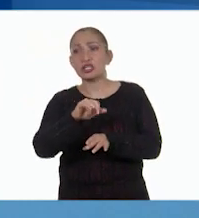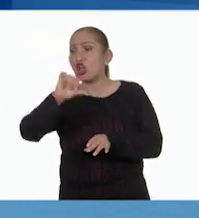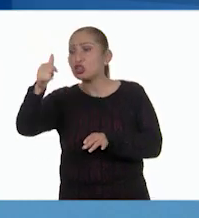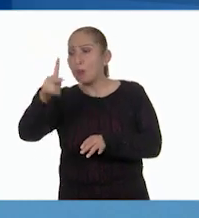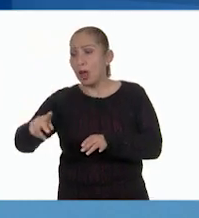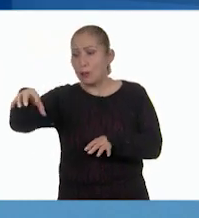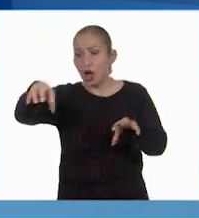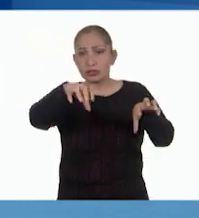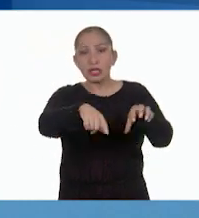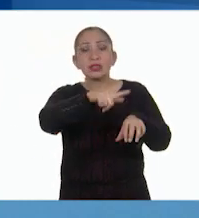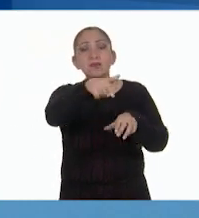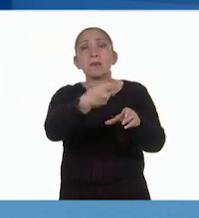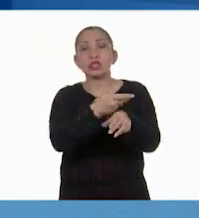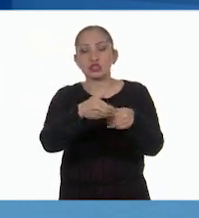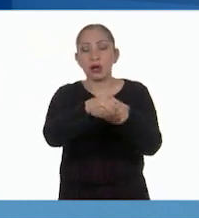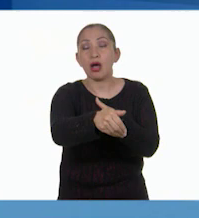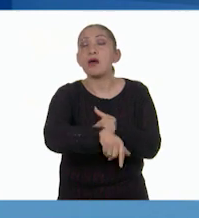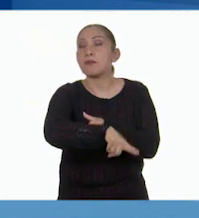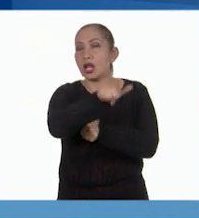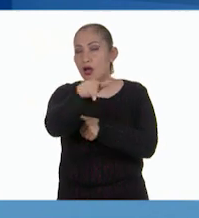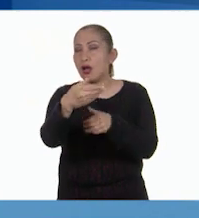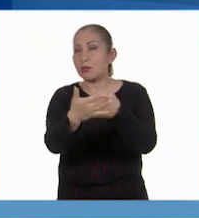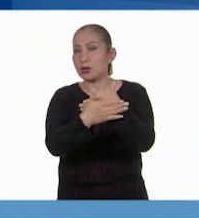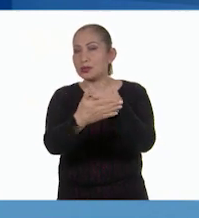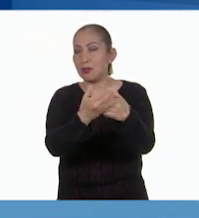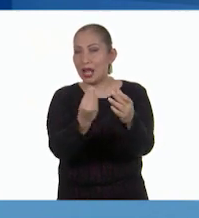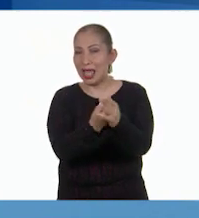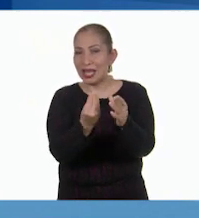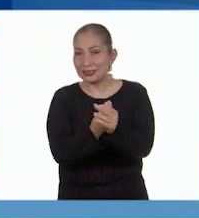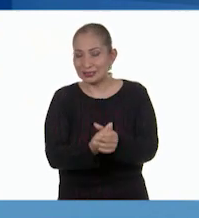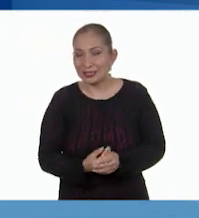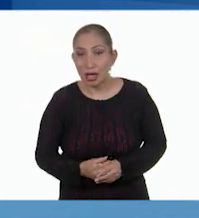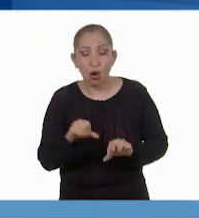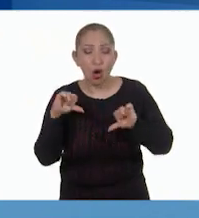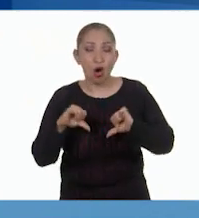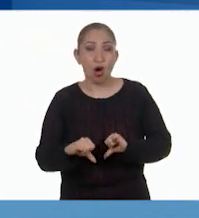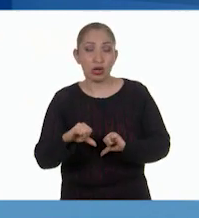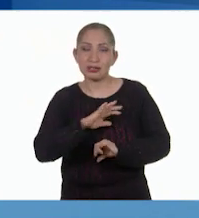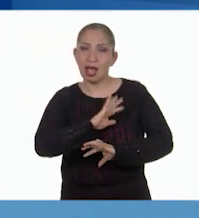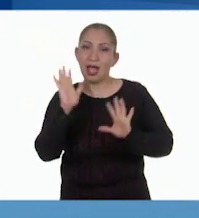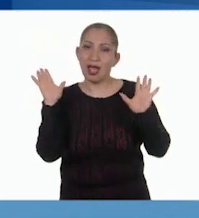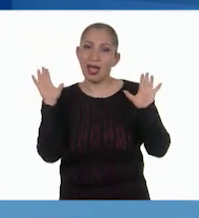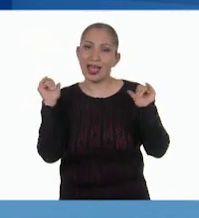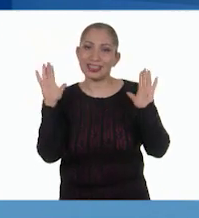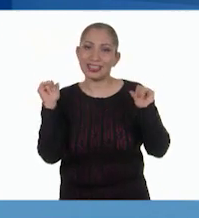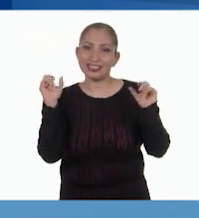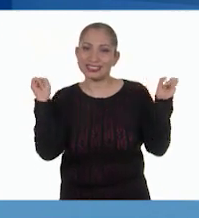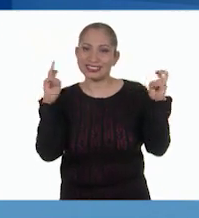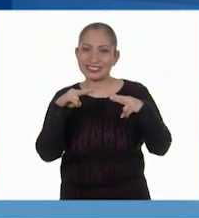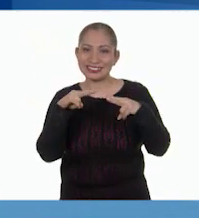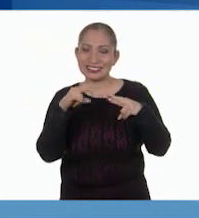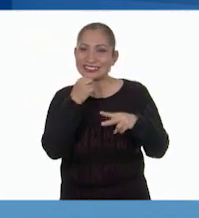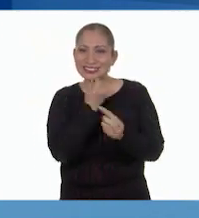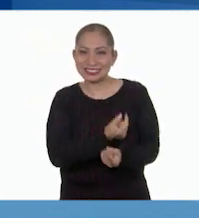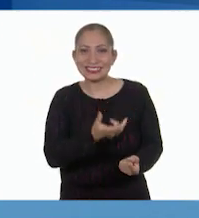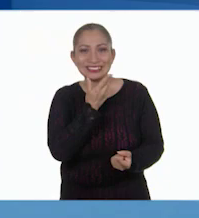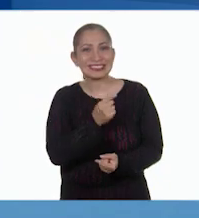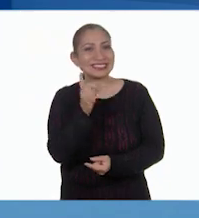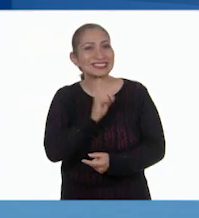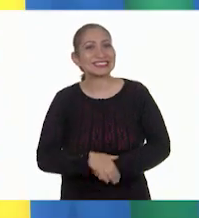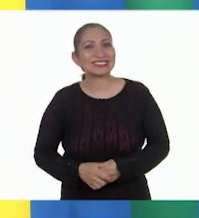así como sus consecuencias. Pero eso lo veremos en las siguientes clases. Por hoy debemos despedirnos. Hasta la próxima, niñas y